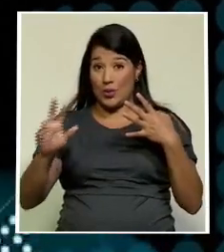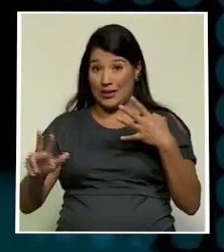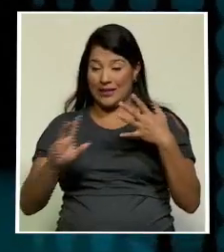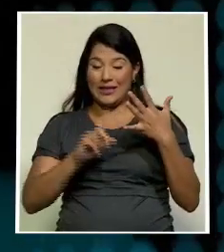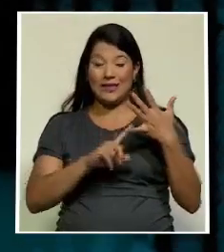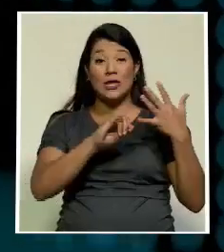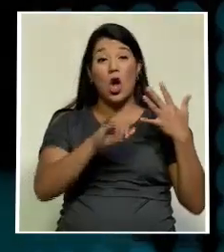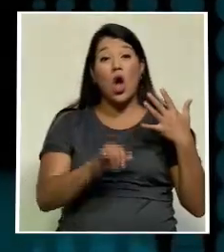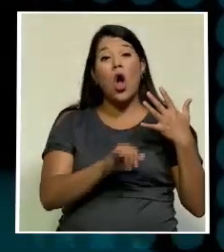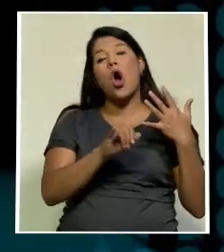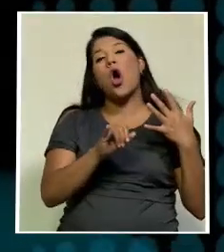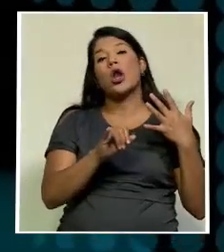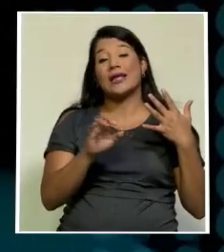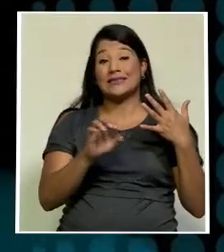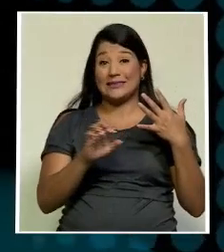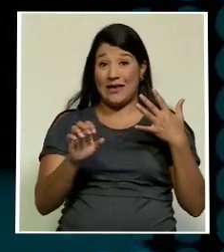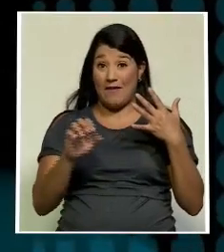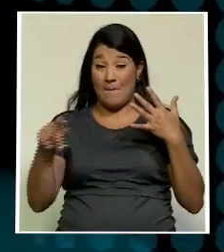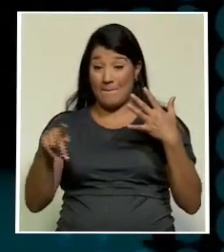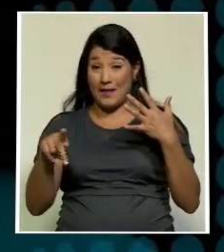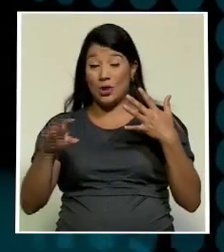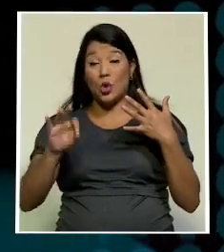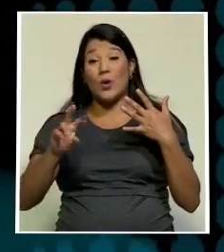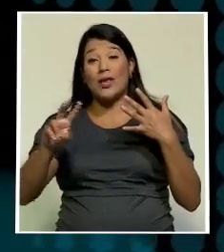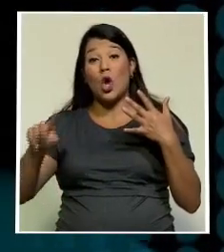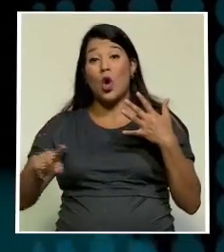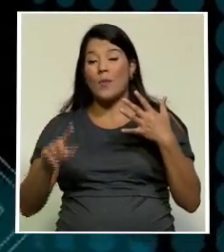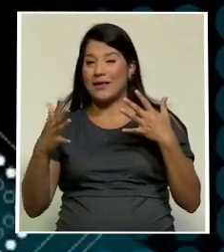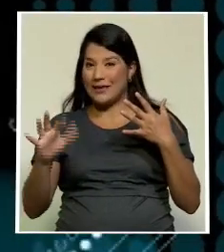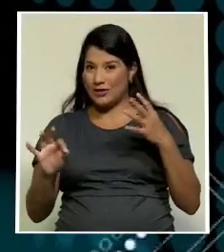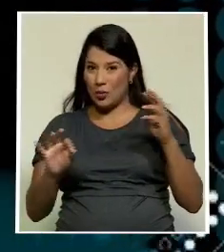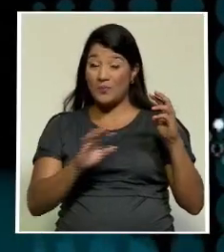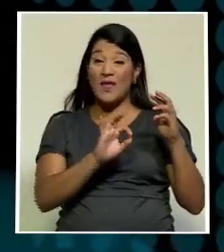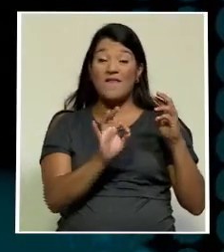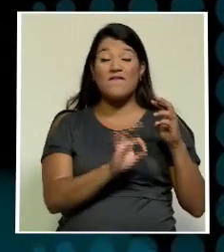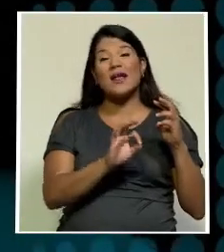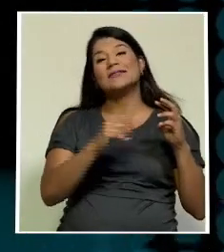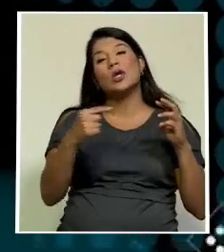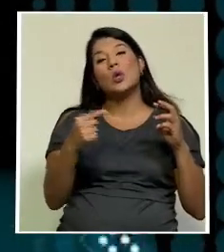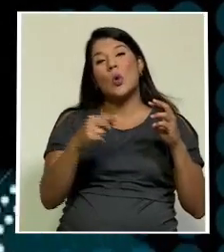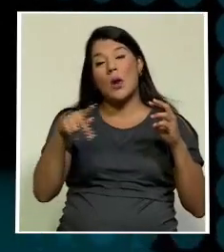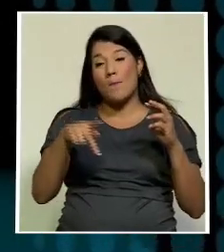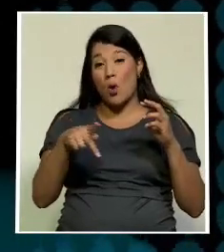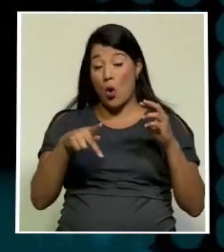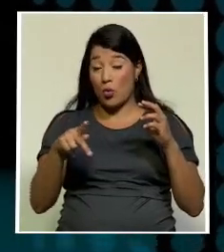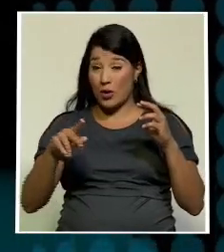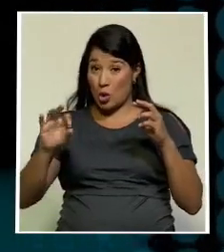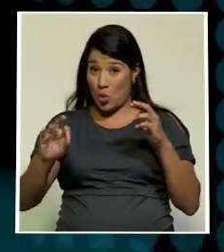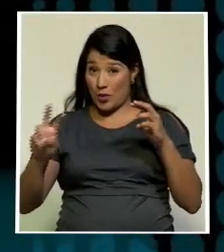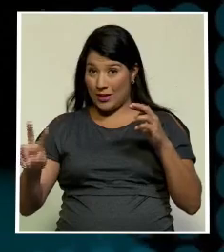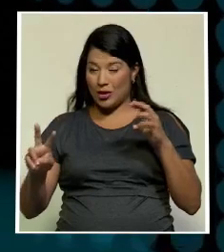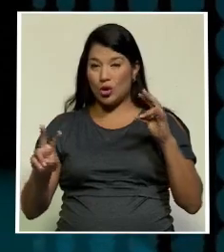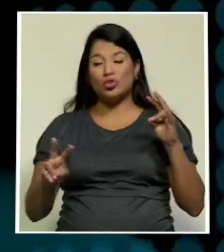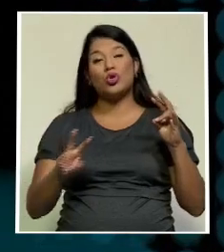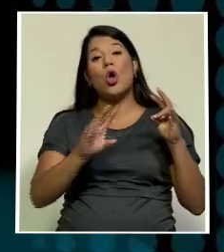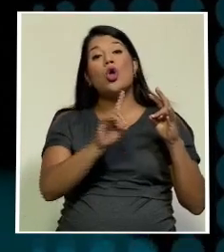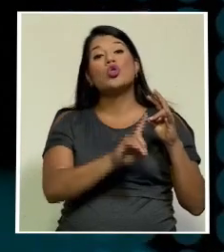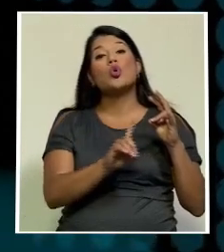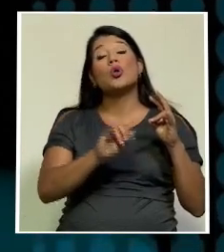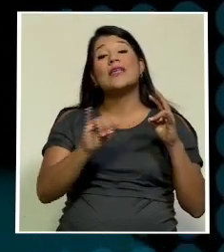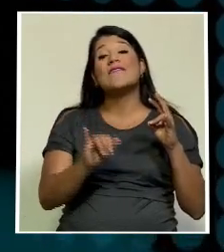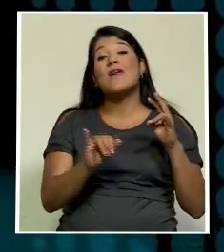Jorge Esteban Pérez Cedeño 92.19, Francis Giovanni Porras León 92, Douglas Iván